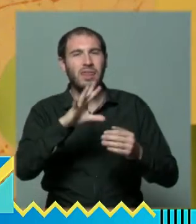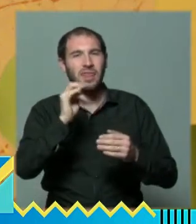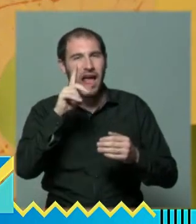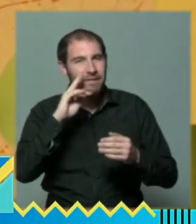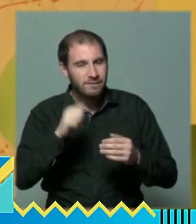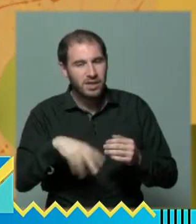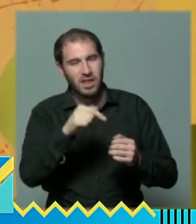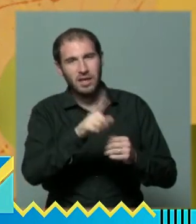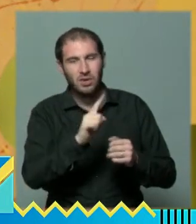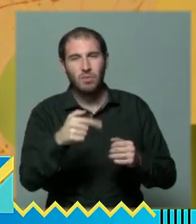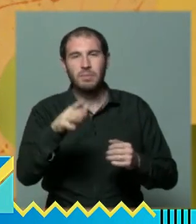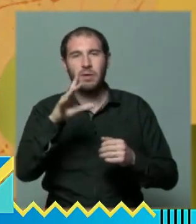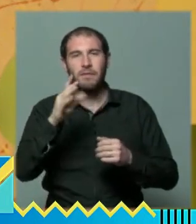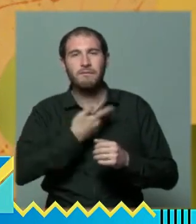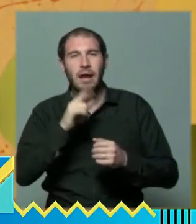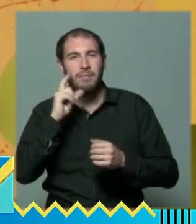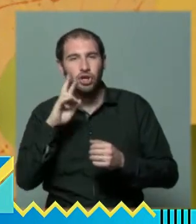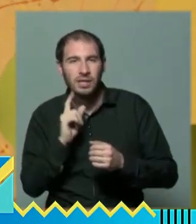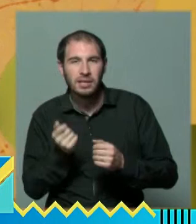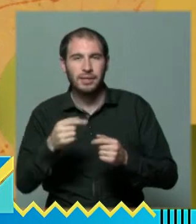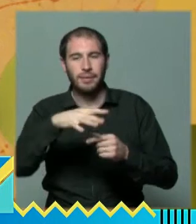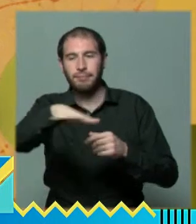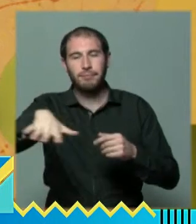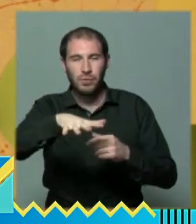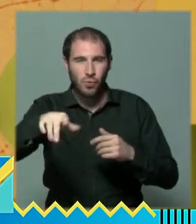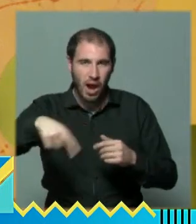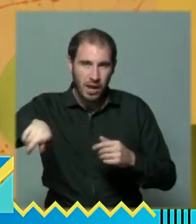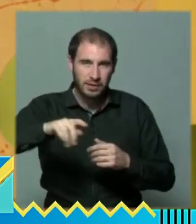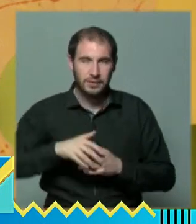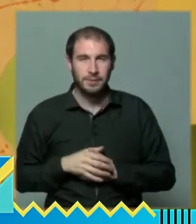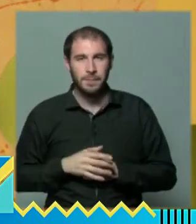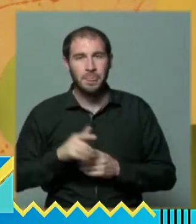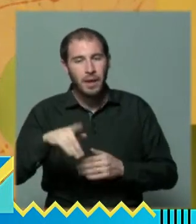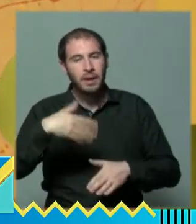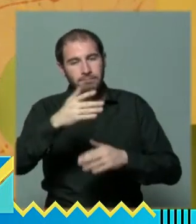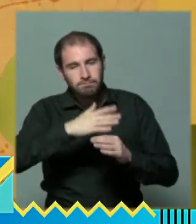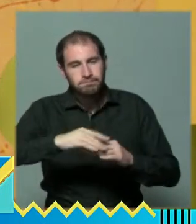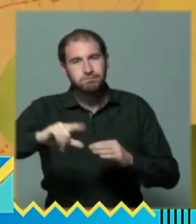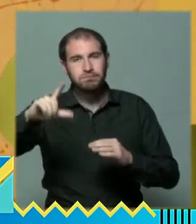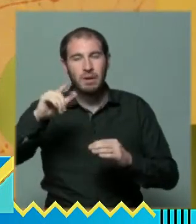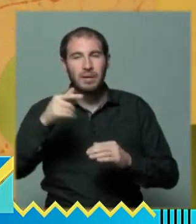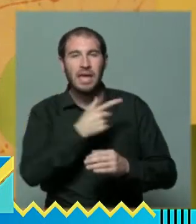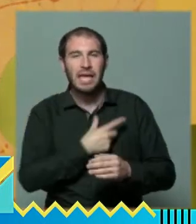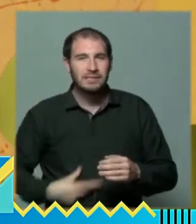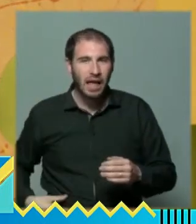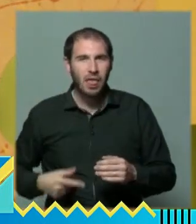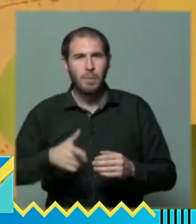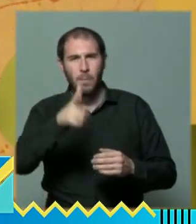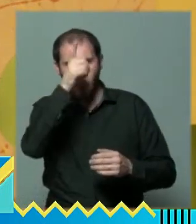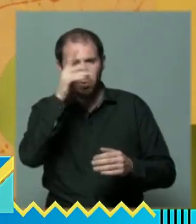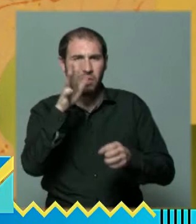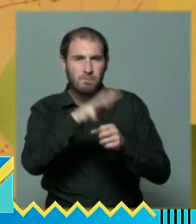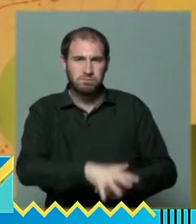los barrios favoritas, en los barrios populares. Hay una tendencia a un Estado completamente policial,